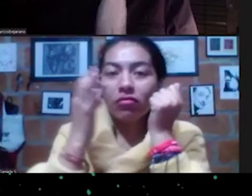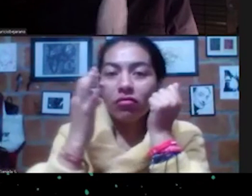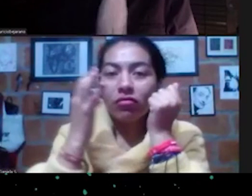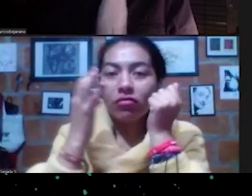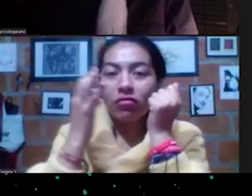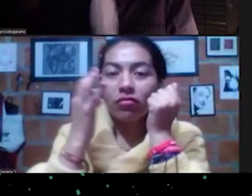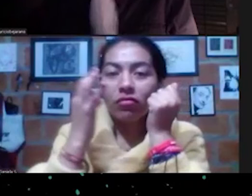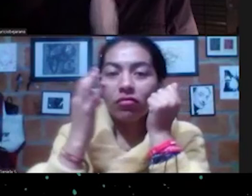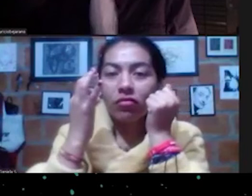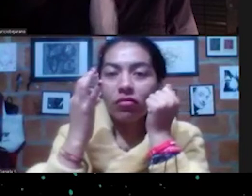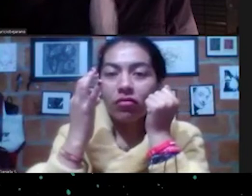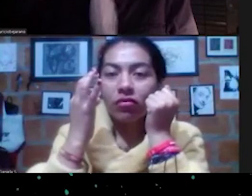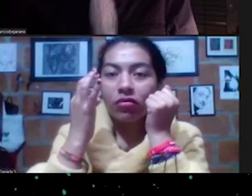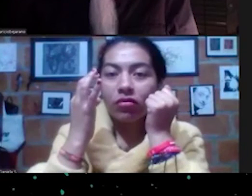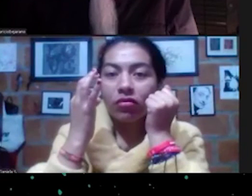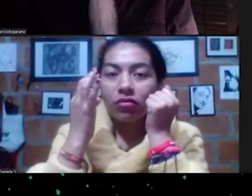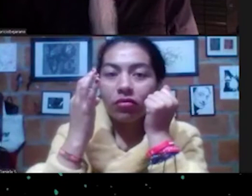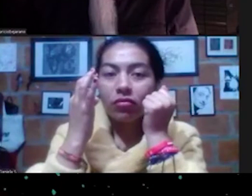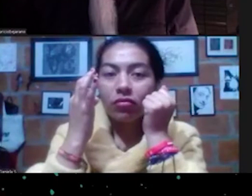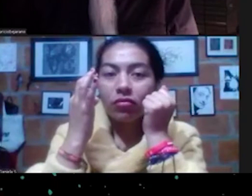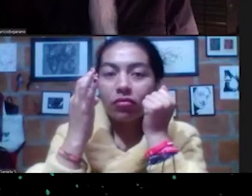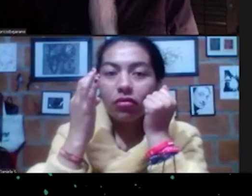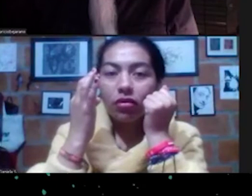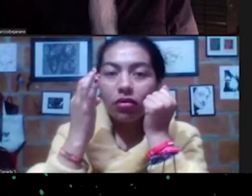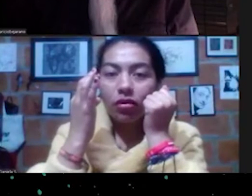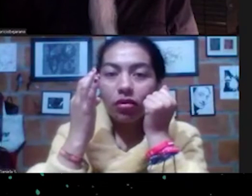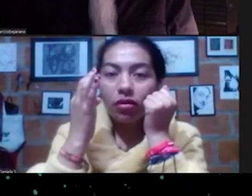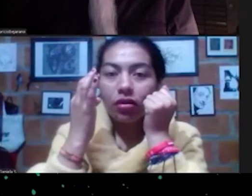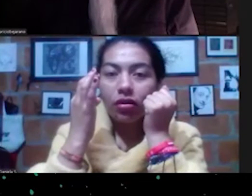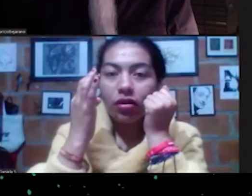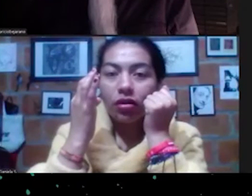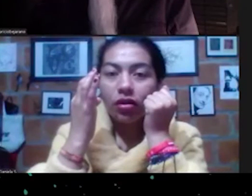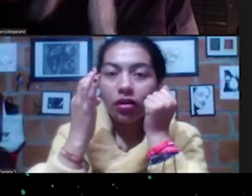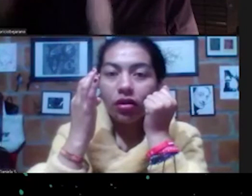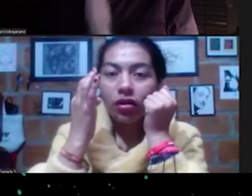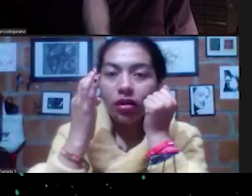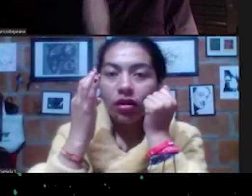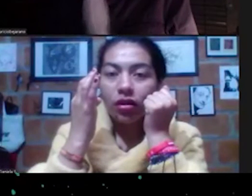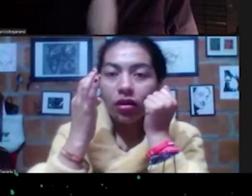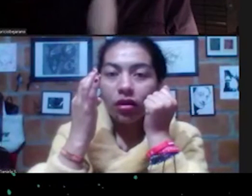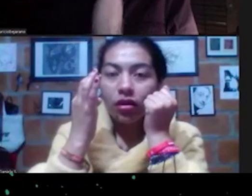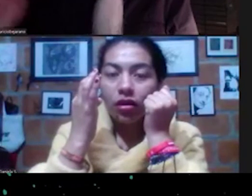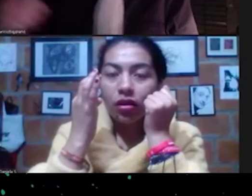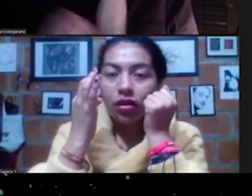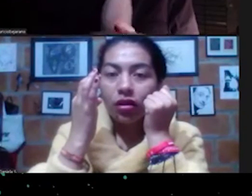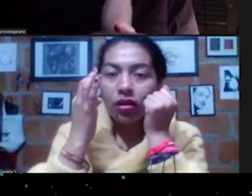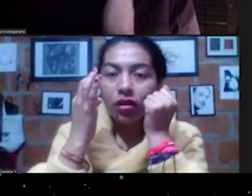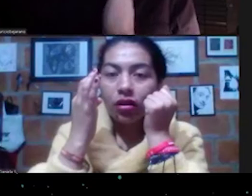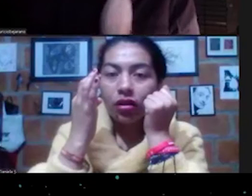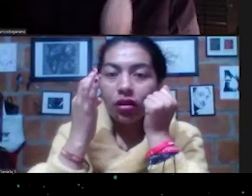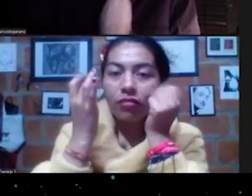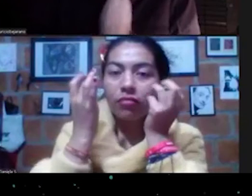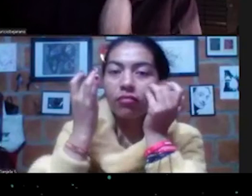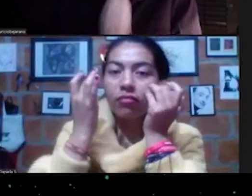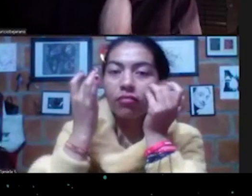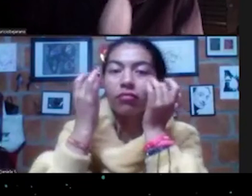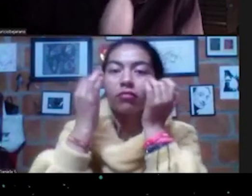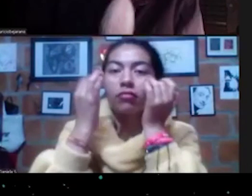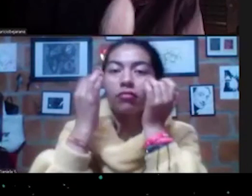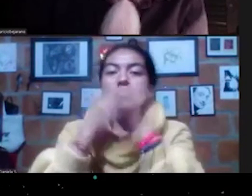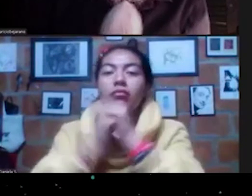Espérame un momentico, que es que no la ubico la cámara. Obviamente, sí que no se puede ver.